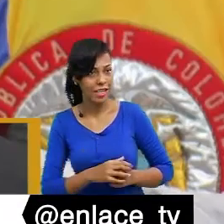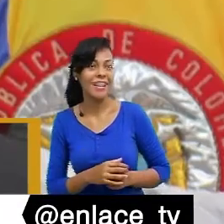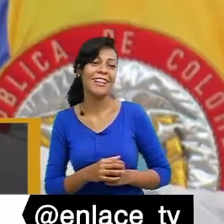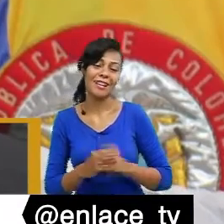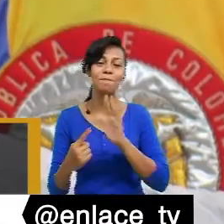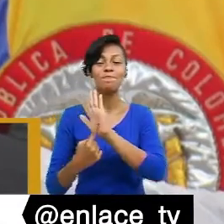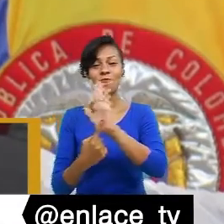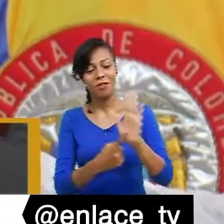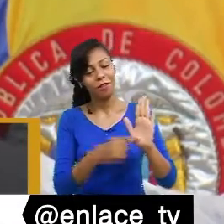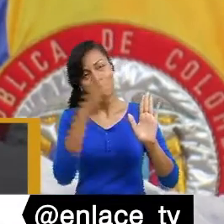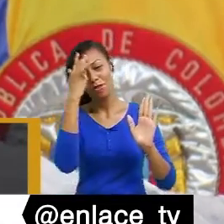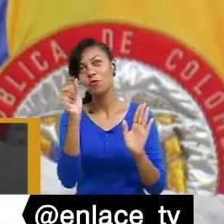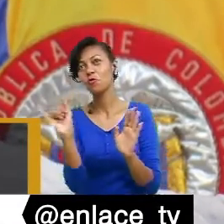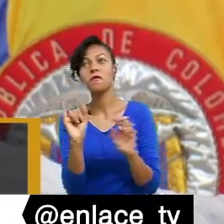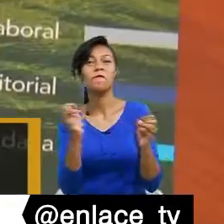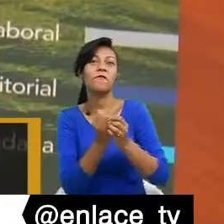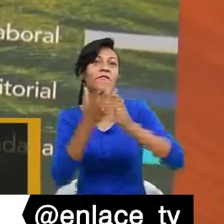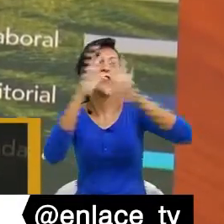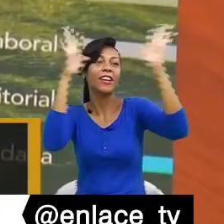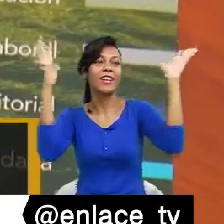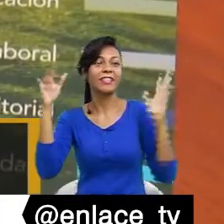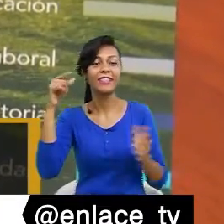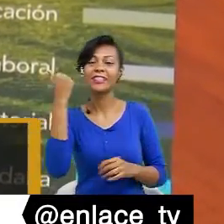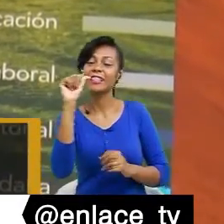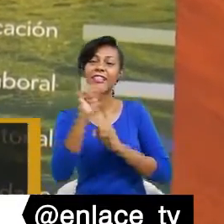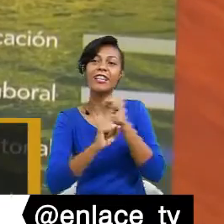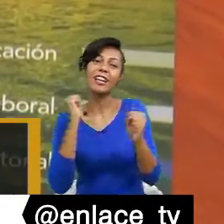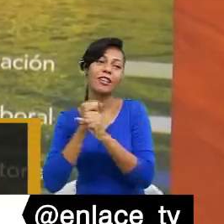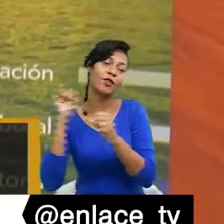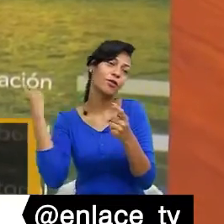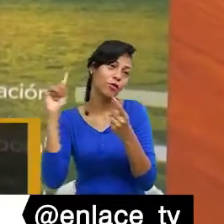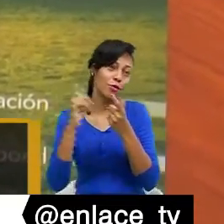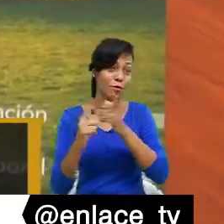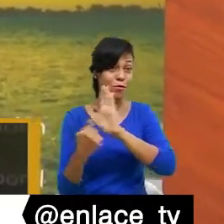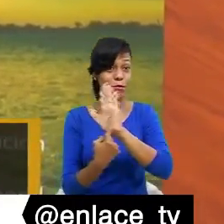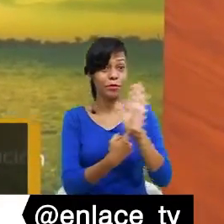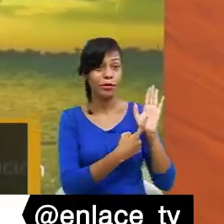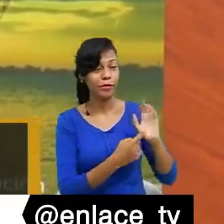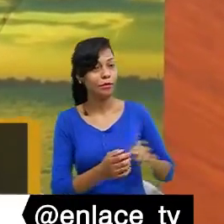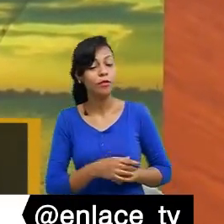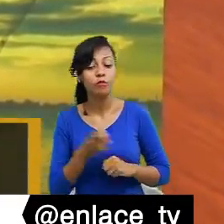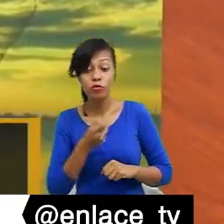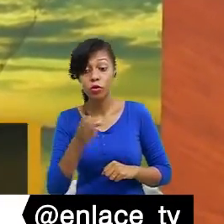10 años como Corporación Centro de Estudios Regionales. La actividad de celebración está prevista este